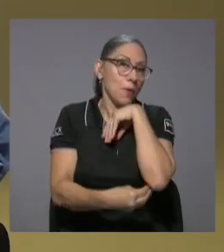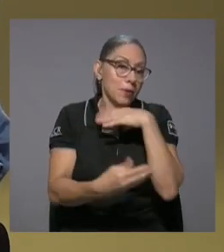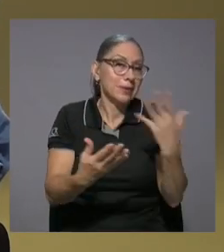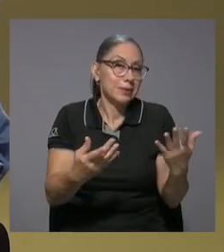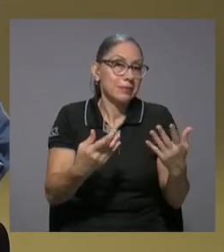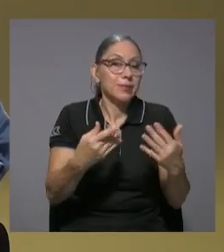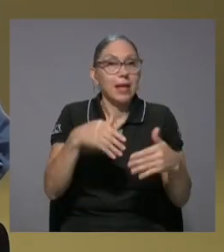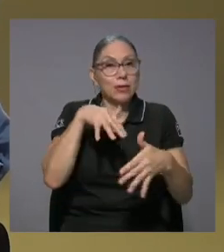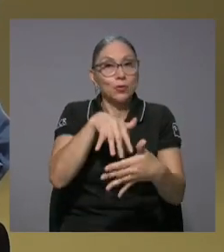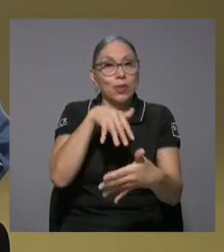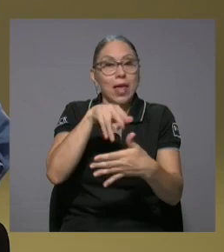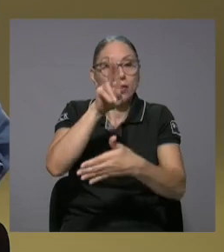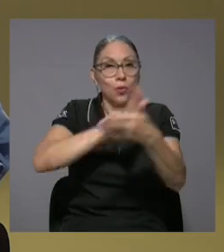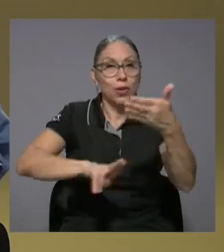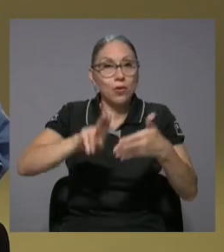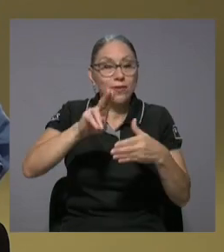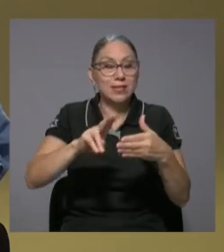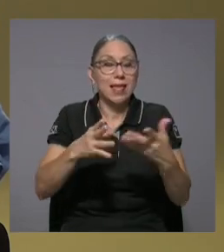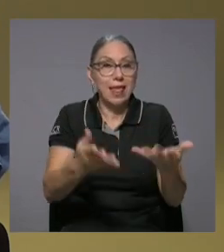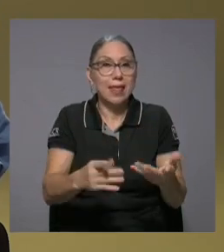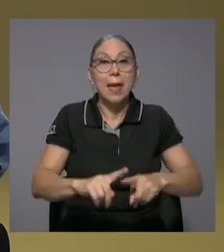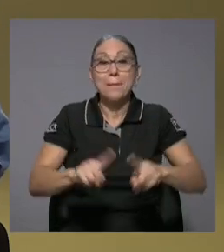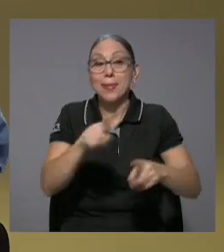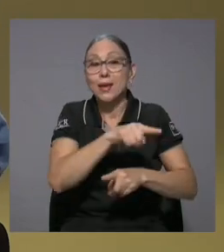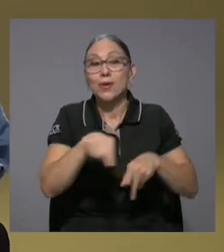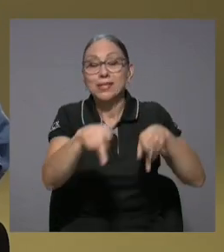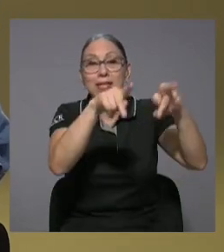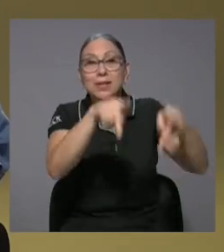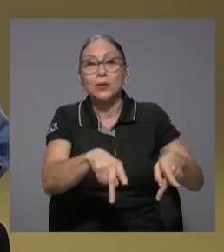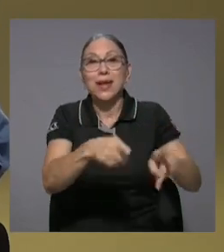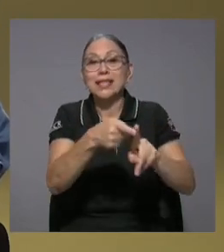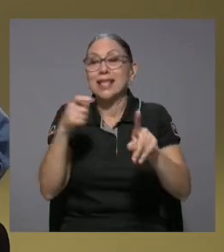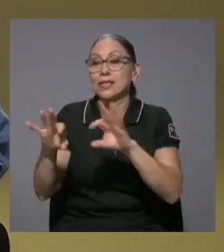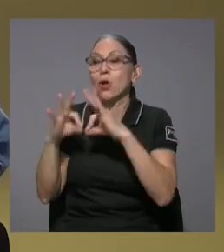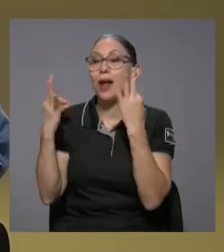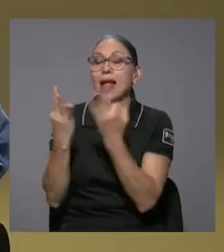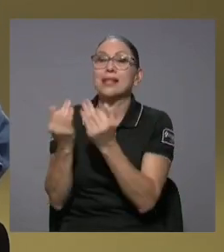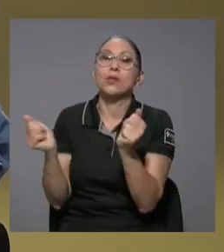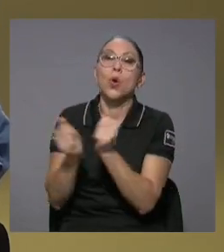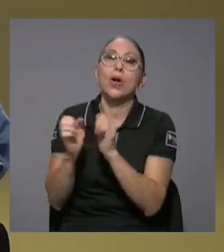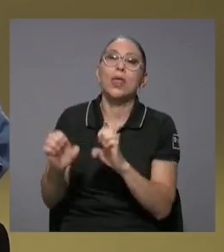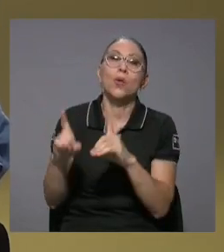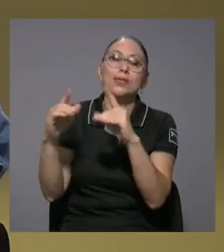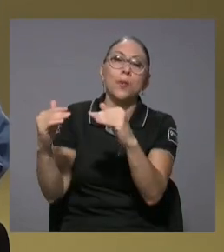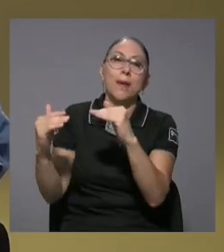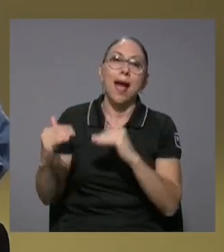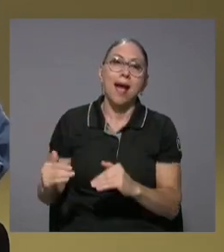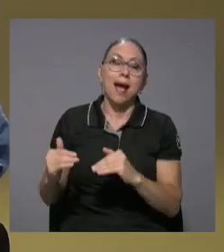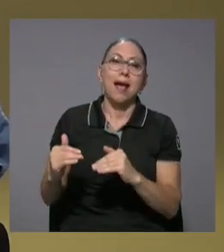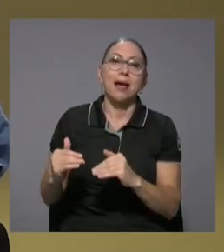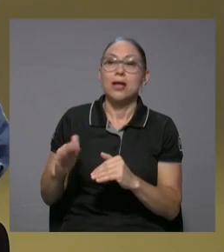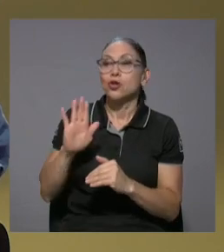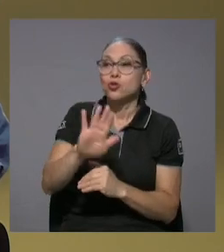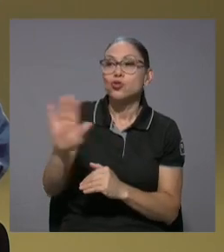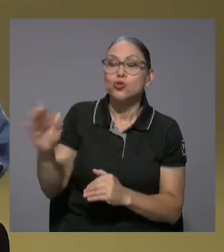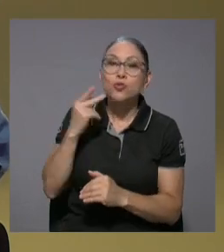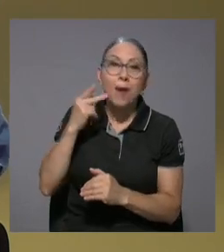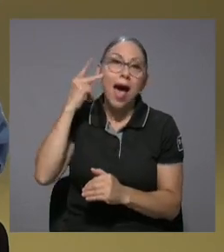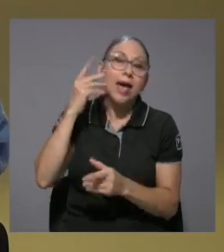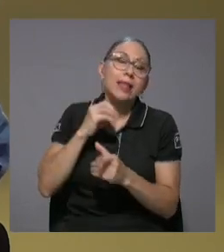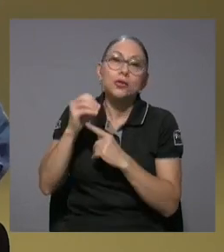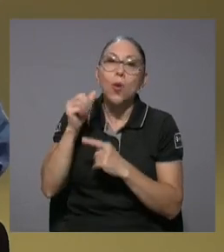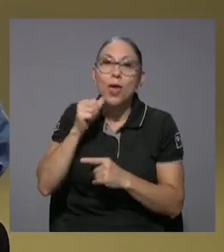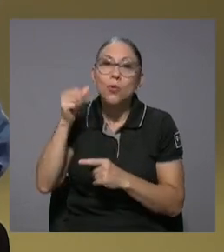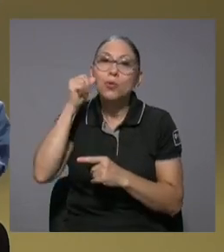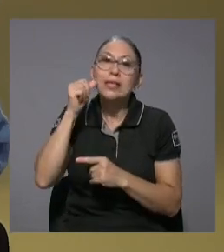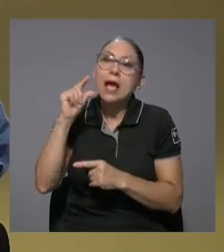en el sistema, pero son personas que vienen de hogares con un clima educativo bajo, con pocas posibilidades de que los padres, ¿verdad?, o los adultos en el hogar